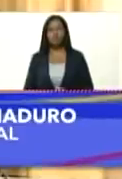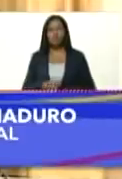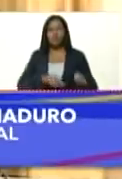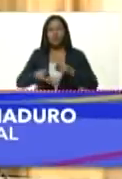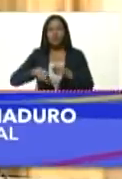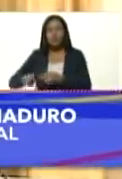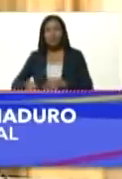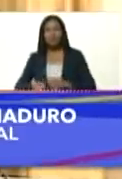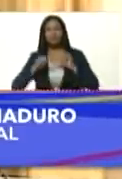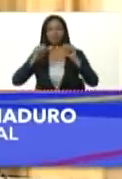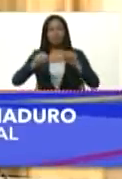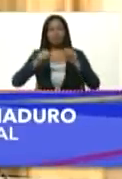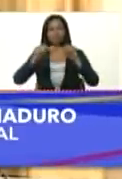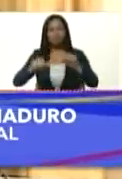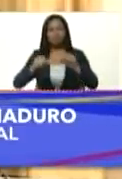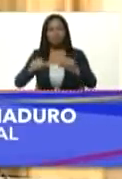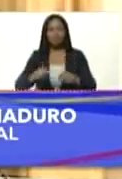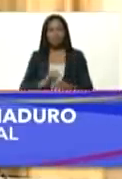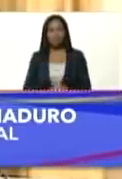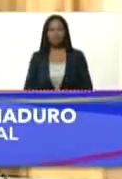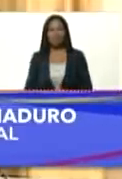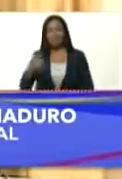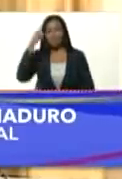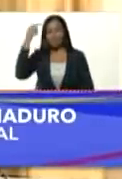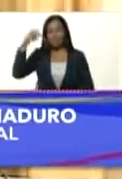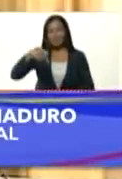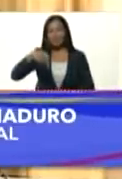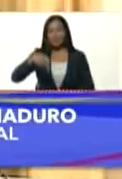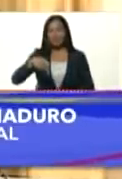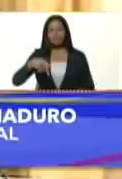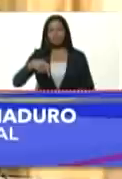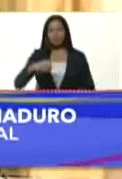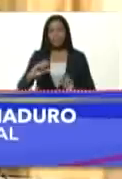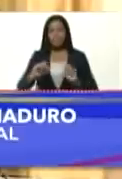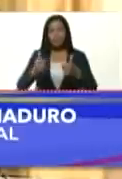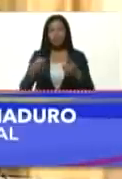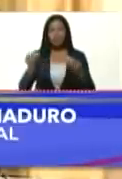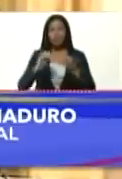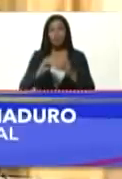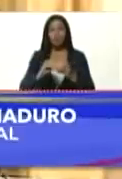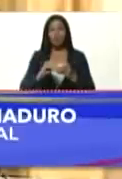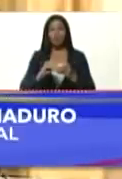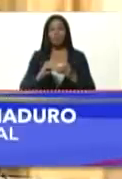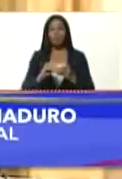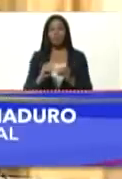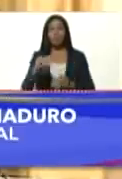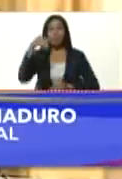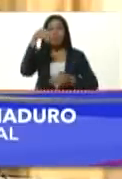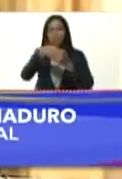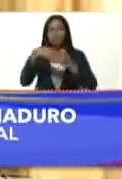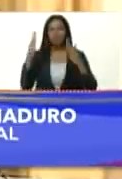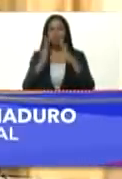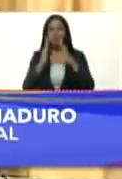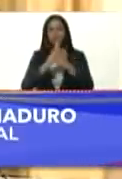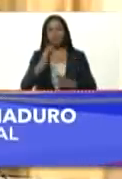coordinación permanente. El día de hoy arrancó la cuarentena